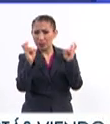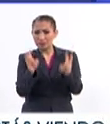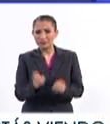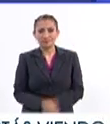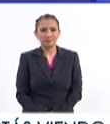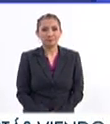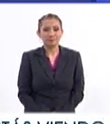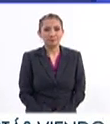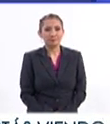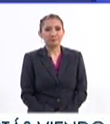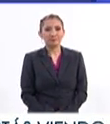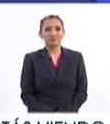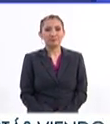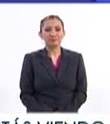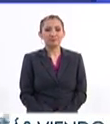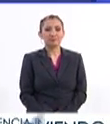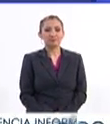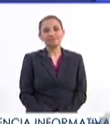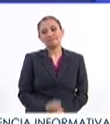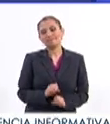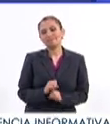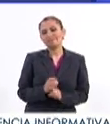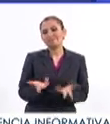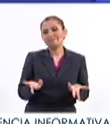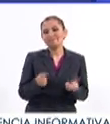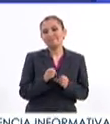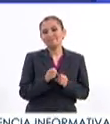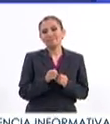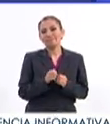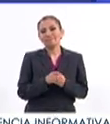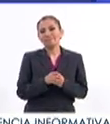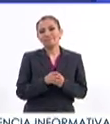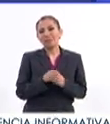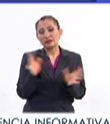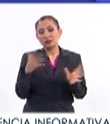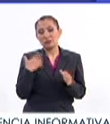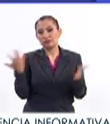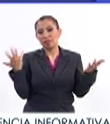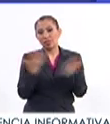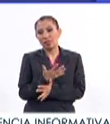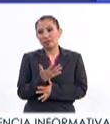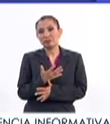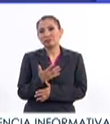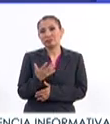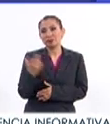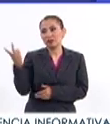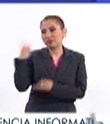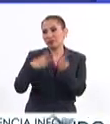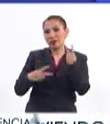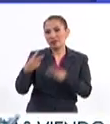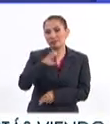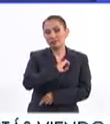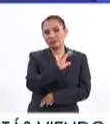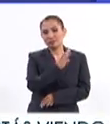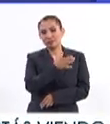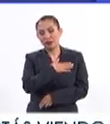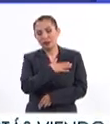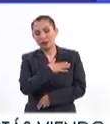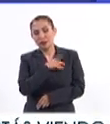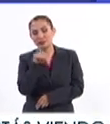cosas, ¿no? Por supuesto, bueno, pues la sorpresa, ¿no?, cuando llegan con